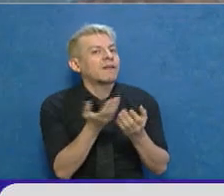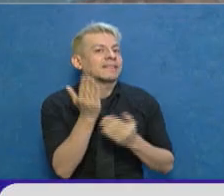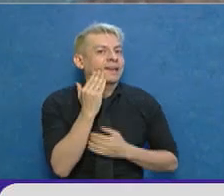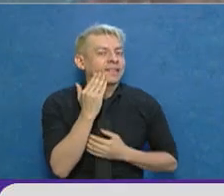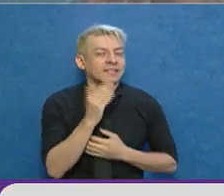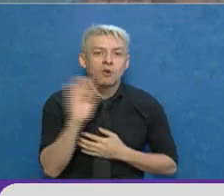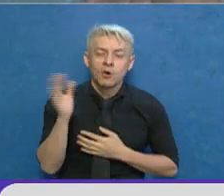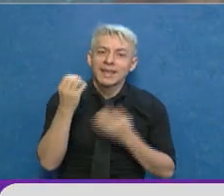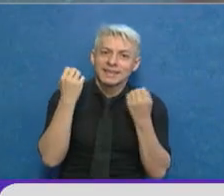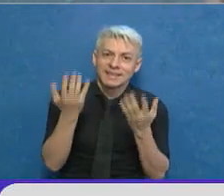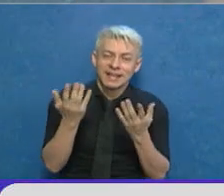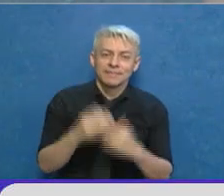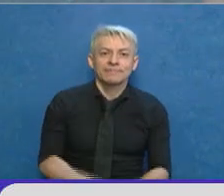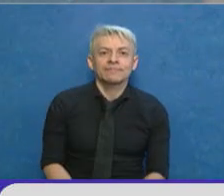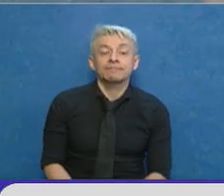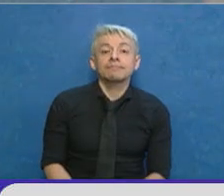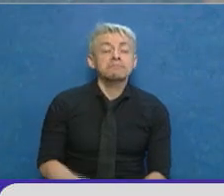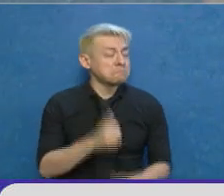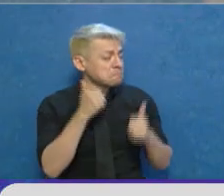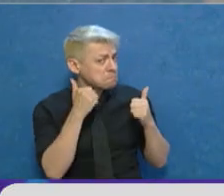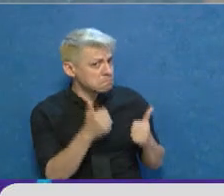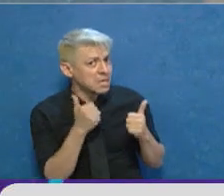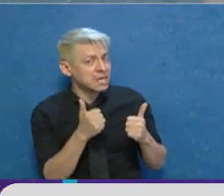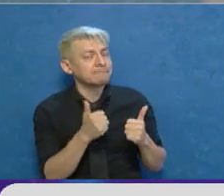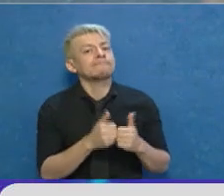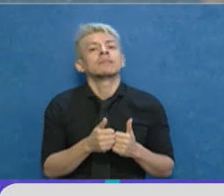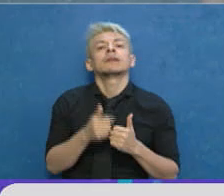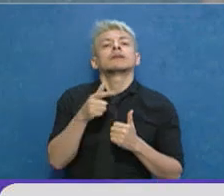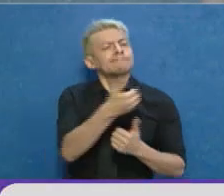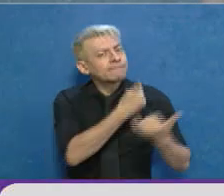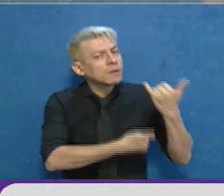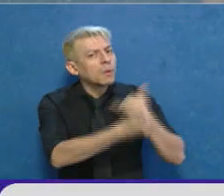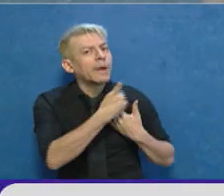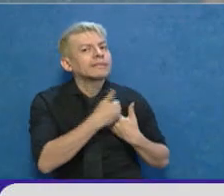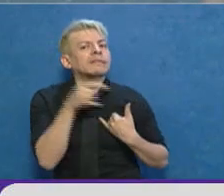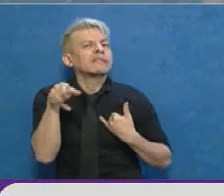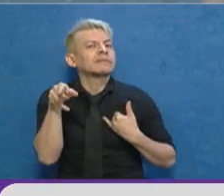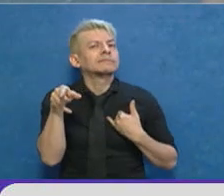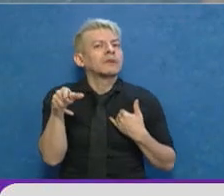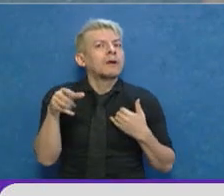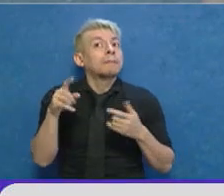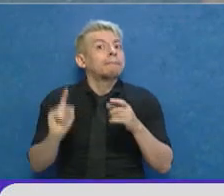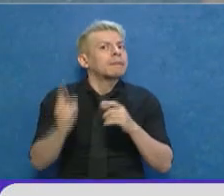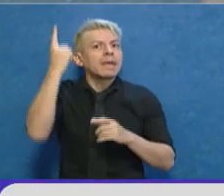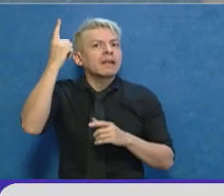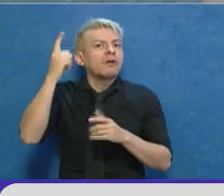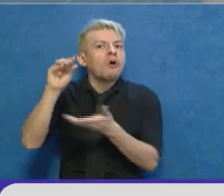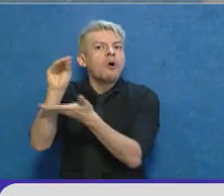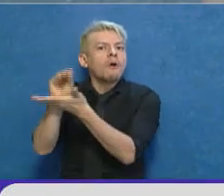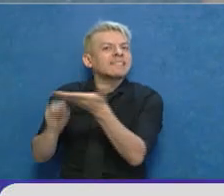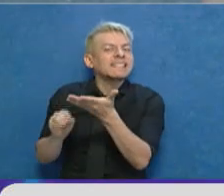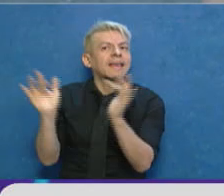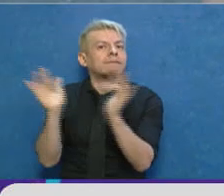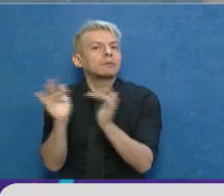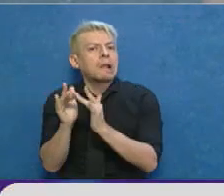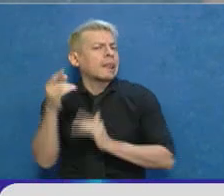Buenas tardes, ¿cómo le va, Laura? Bien, muy bien. Un gusto escucharla. Bueno, a ver, cuéntenos, ¿de qué se trata esta primera oficina virtual y cuál va a ser